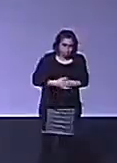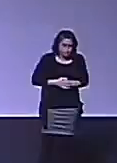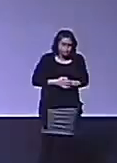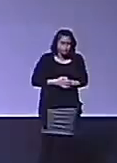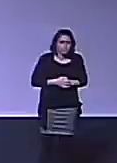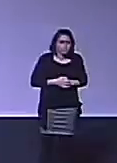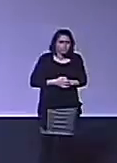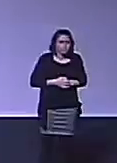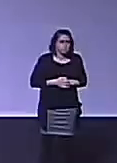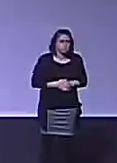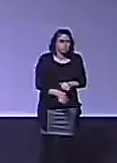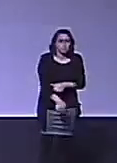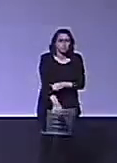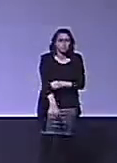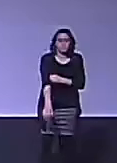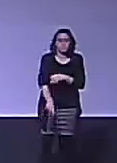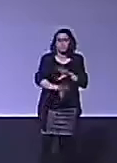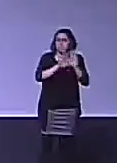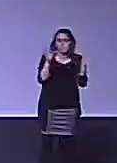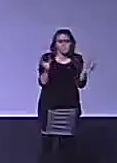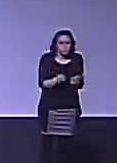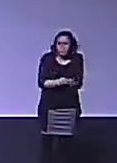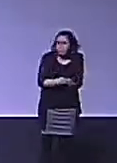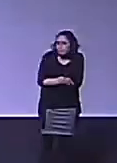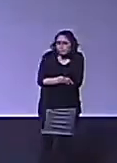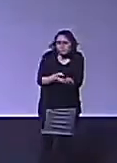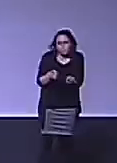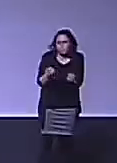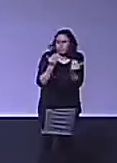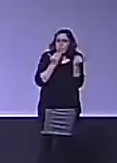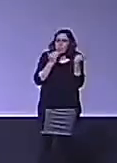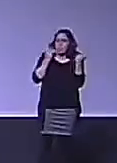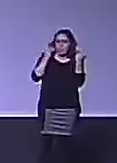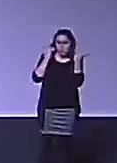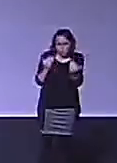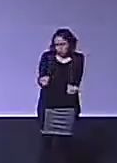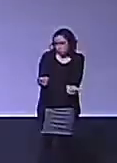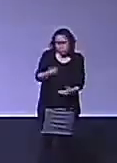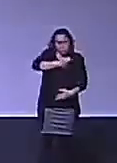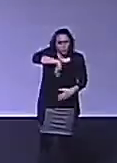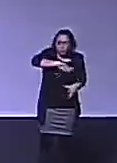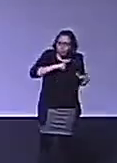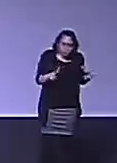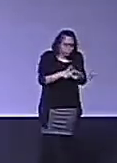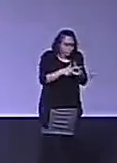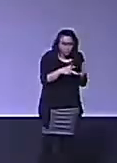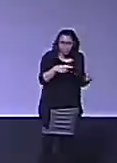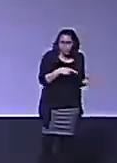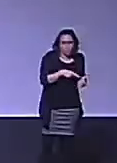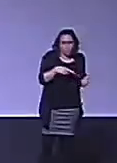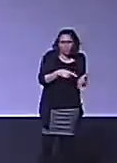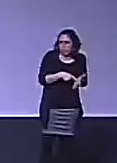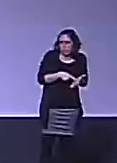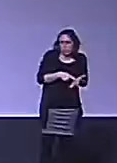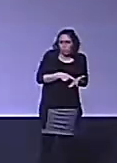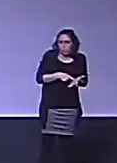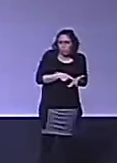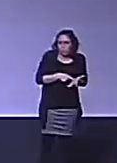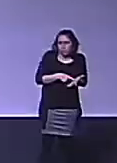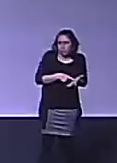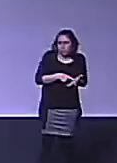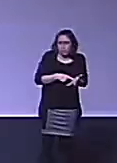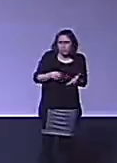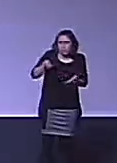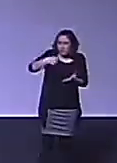En definitiva, hay una deuda de gratitud con vosotras. Insisto en que sois un espejo para que a futuro podamos seguir dando